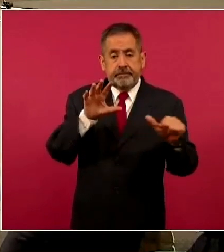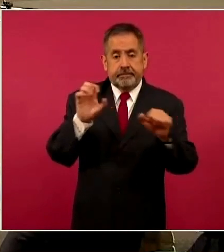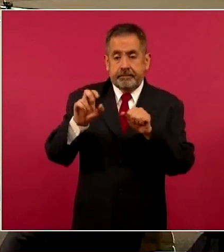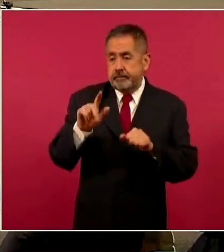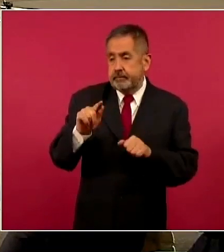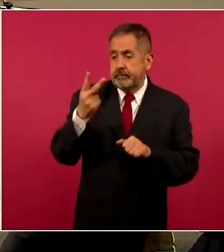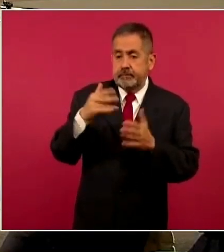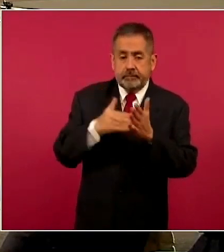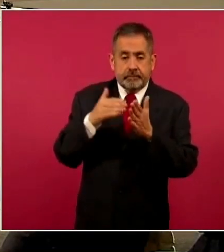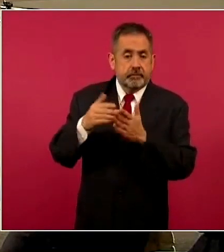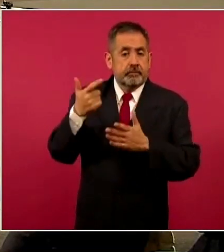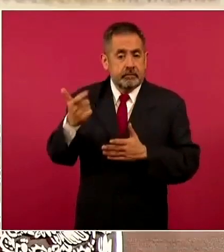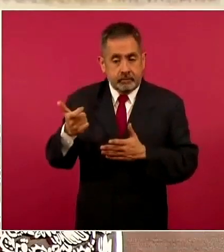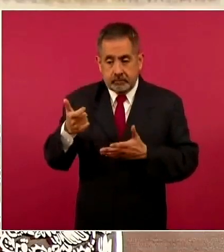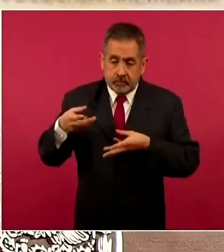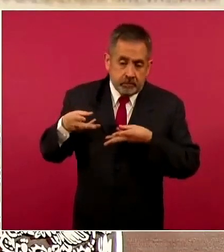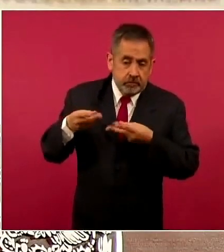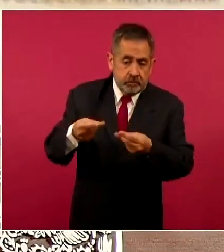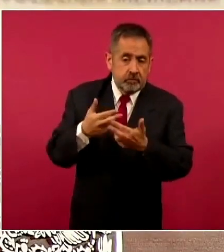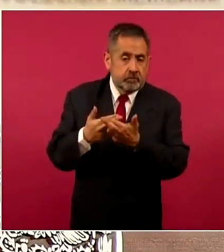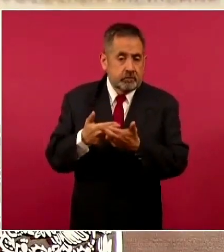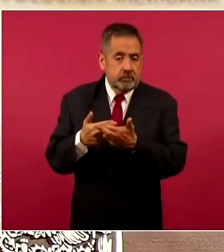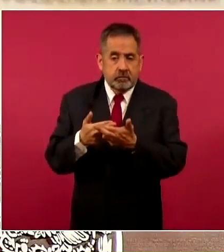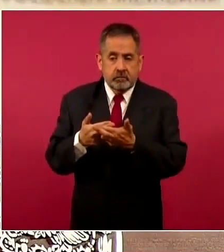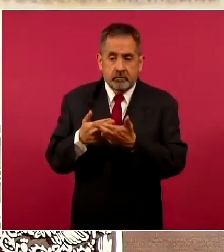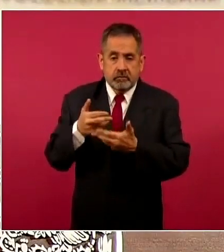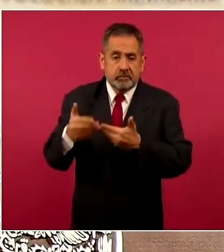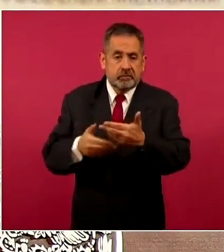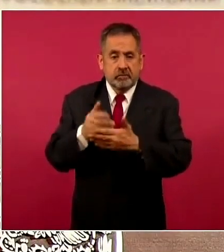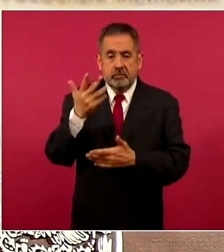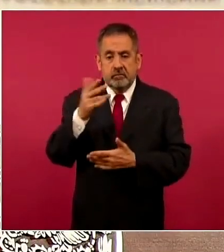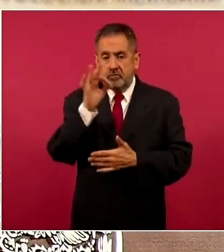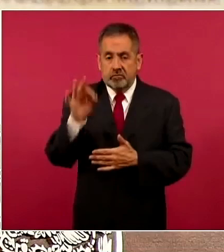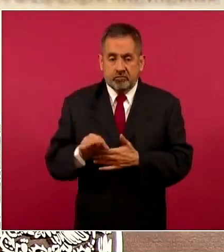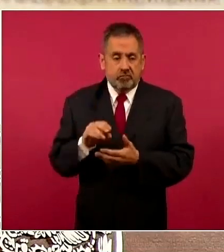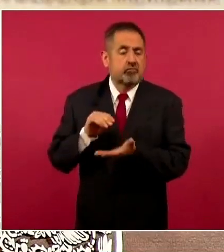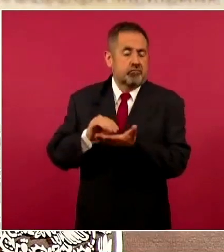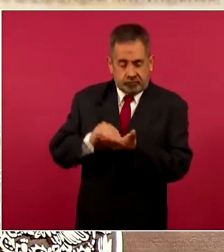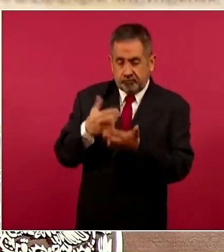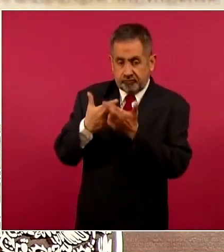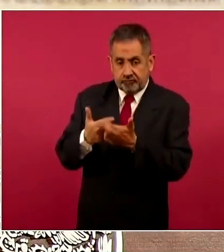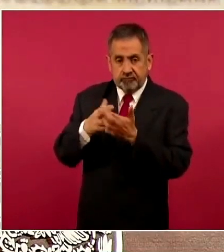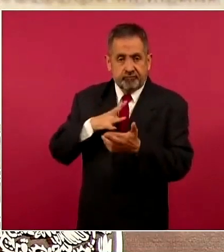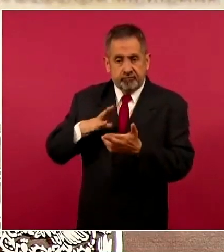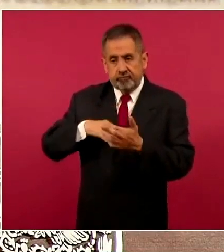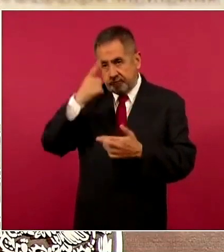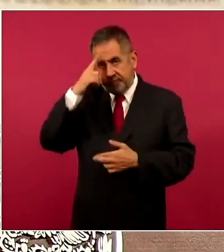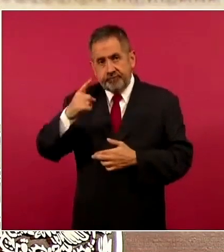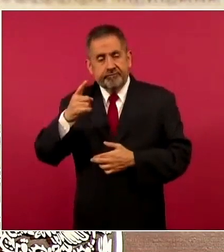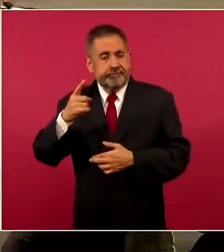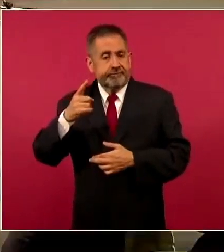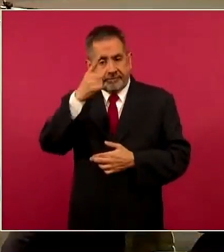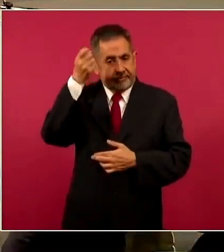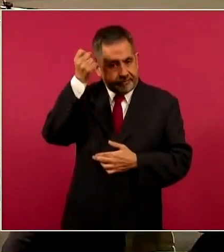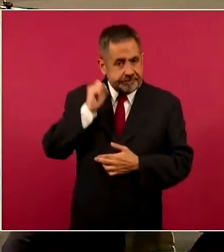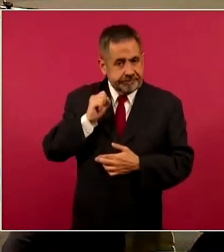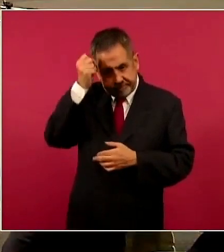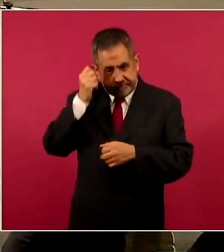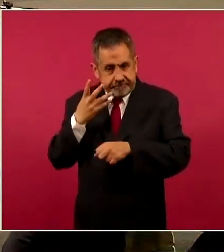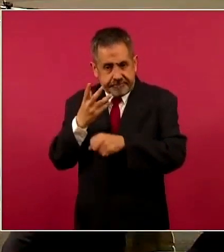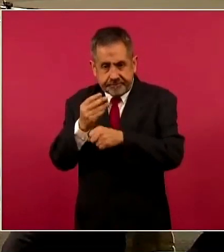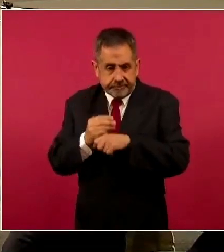652 millones de pesos, que tienen un avance del 50% del ejercicio de este presupuesto de